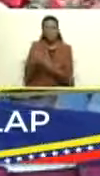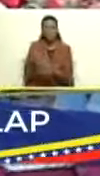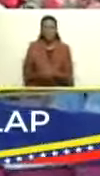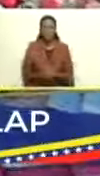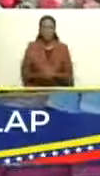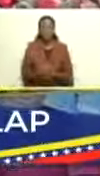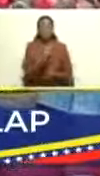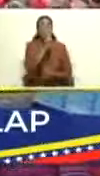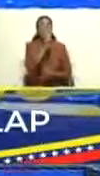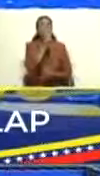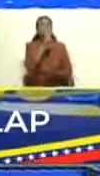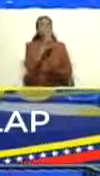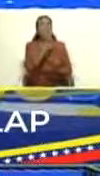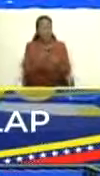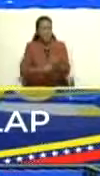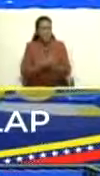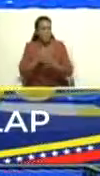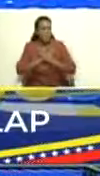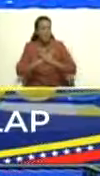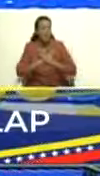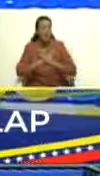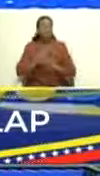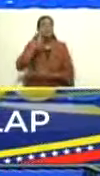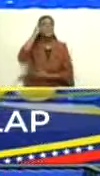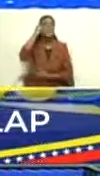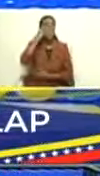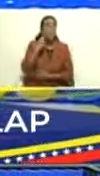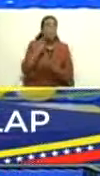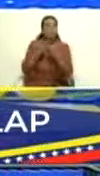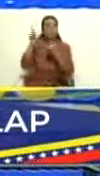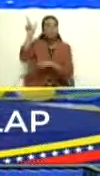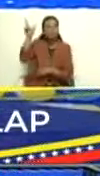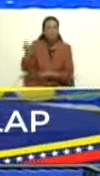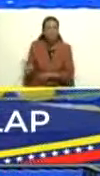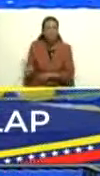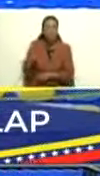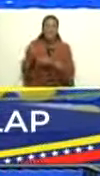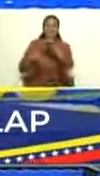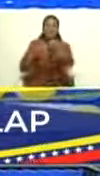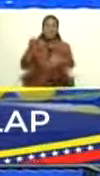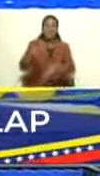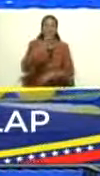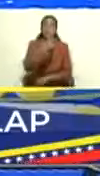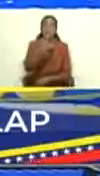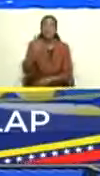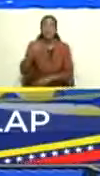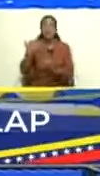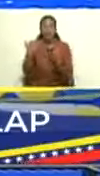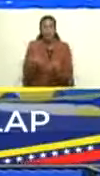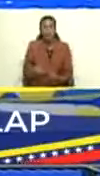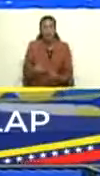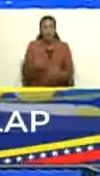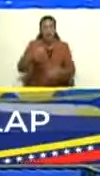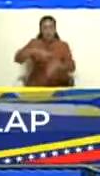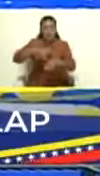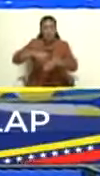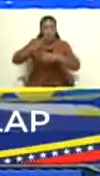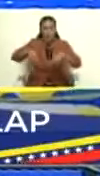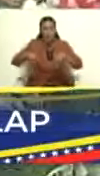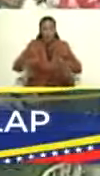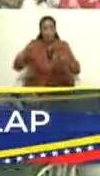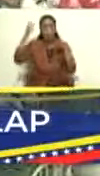Quien la libertó, mi hermano, fue Simón Bolívar. Y en el siglo XXI, Hugo Chávez